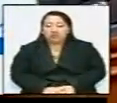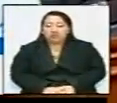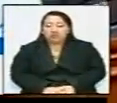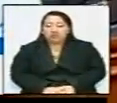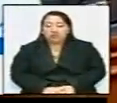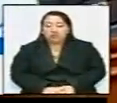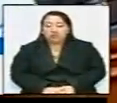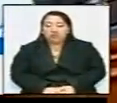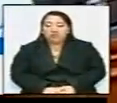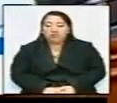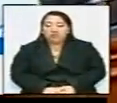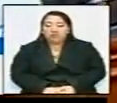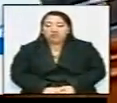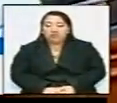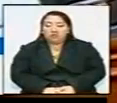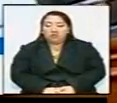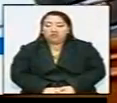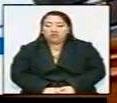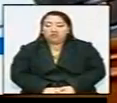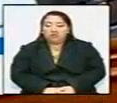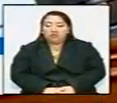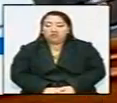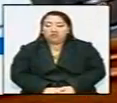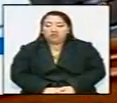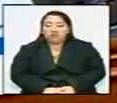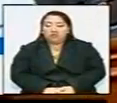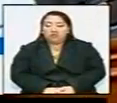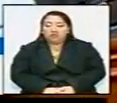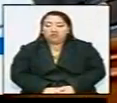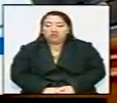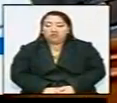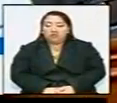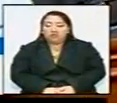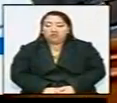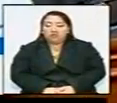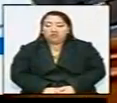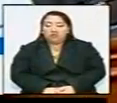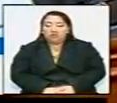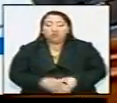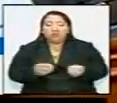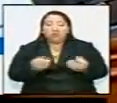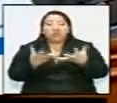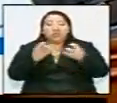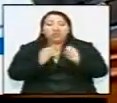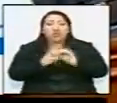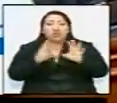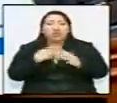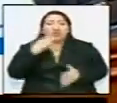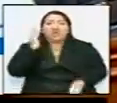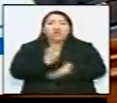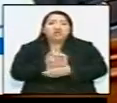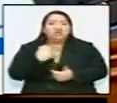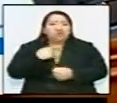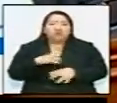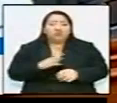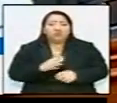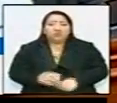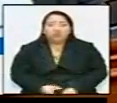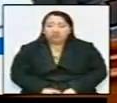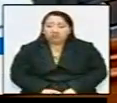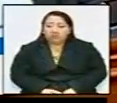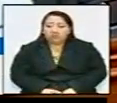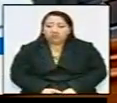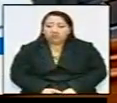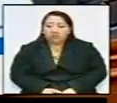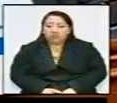lo hice? Porque quiero que se esclarezca. ¿Por qué? Porque he sido injustamente sancionada. Yo